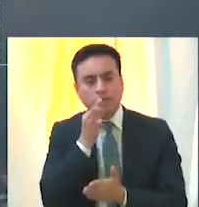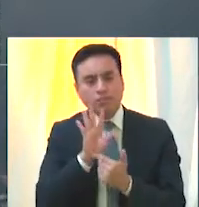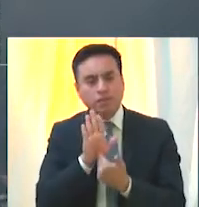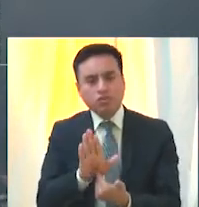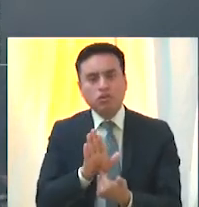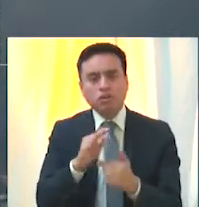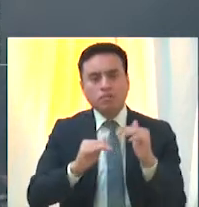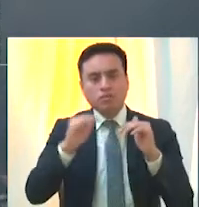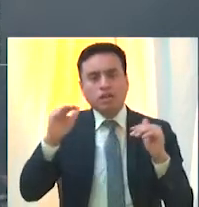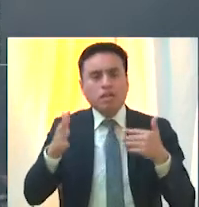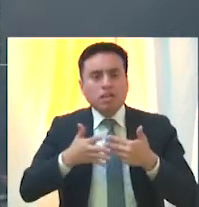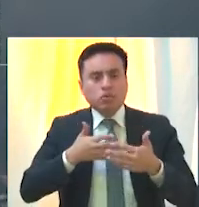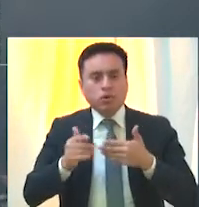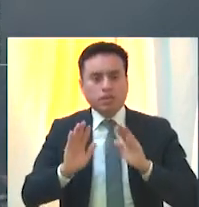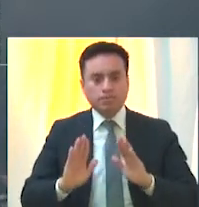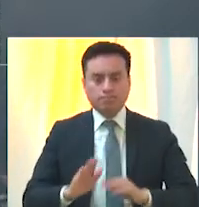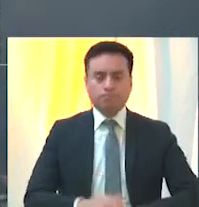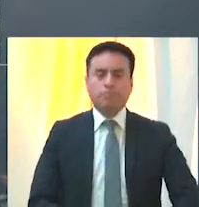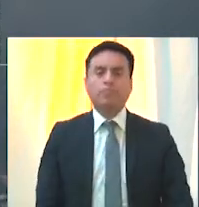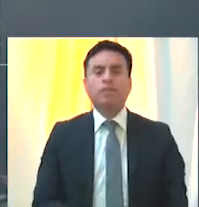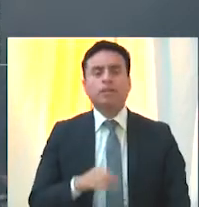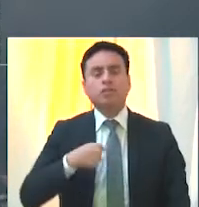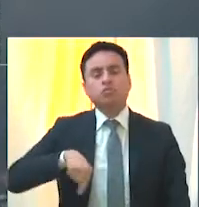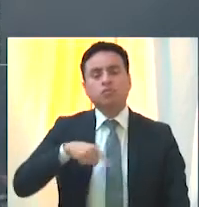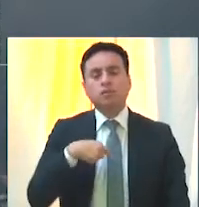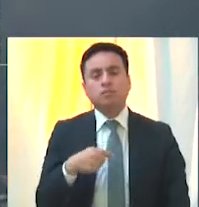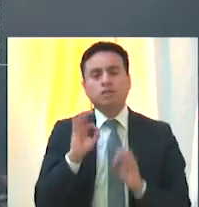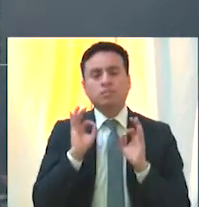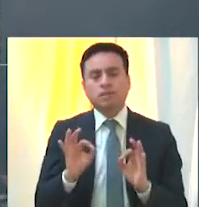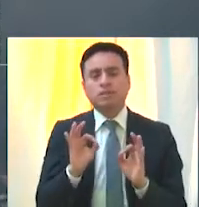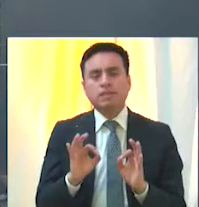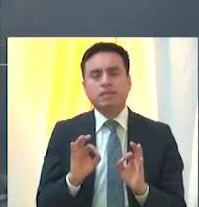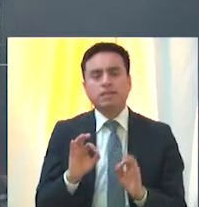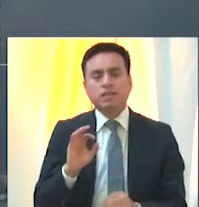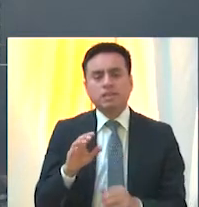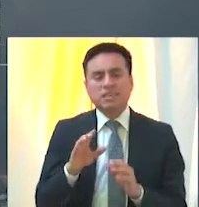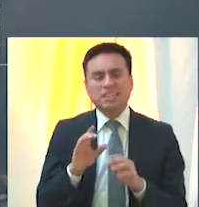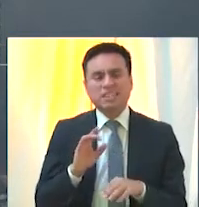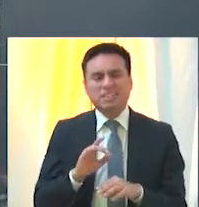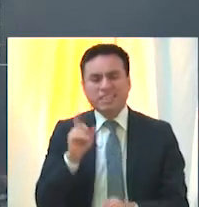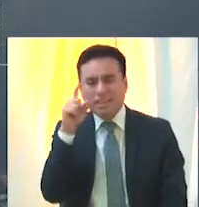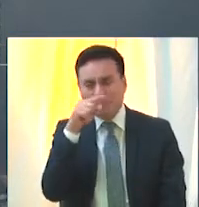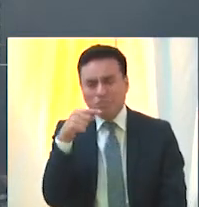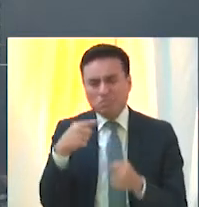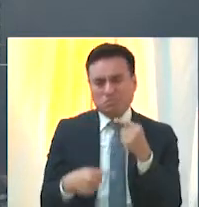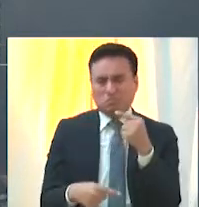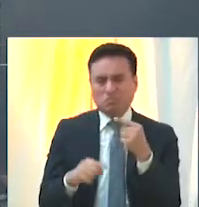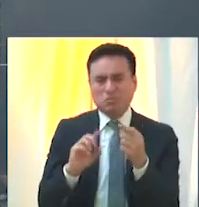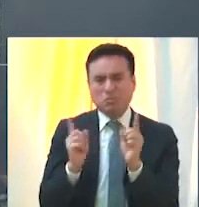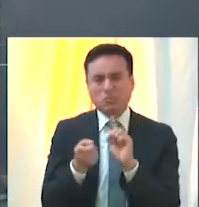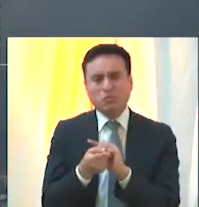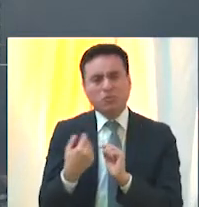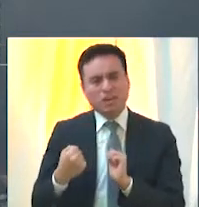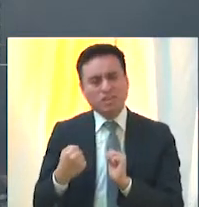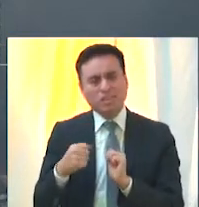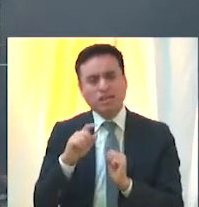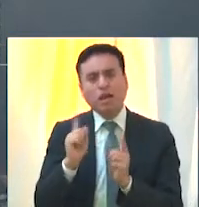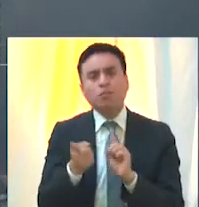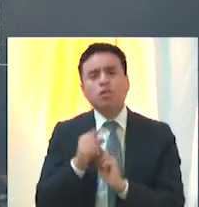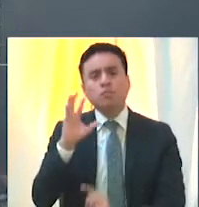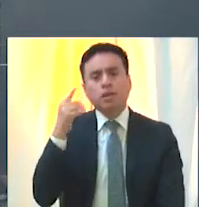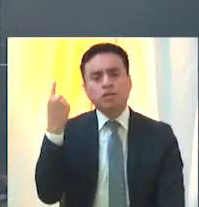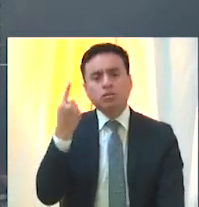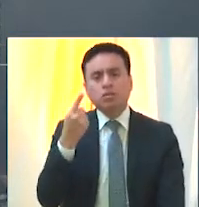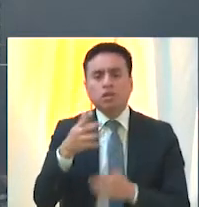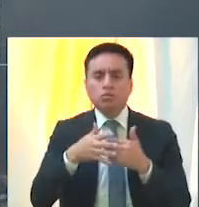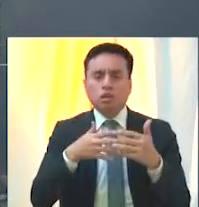con la variabilidad natural. Así que para tener especialmente un evento extremo, uno usualmente requiere cambio climático, pero también hay variabilidad